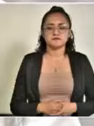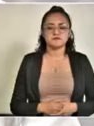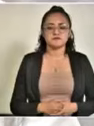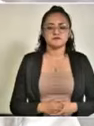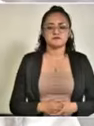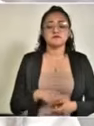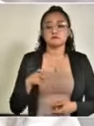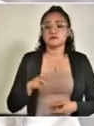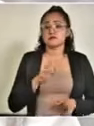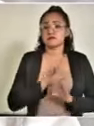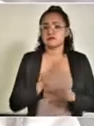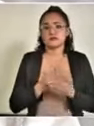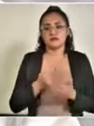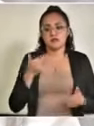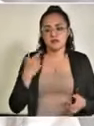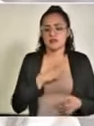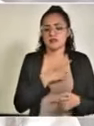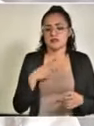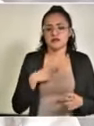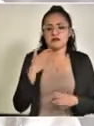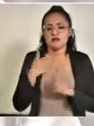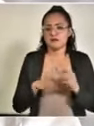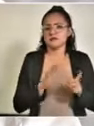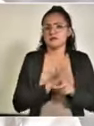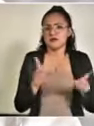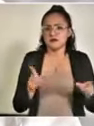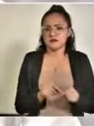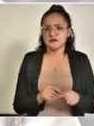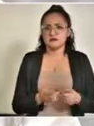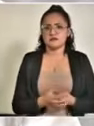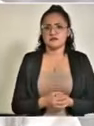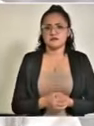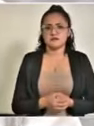Esto ya debió haberse terminado.